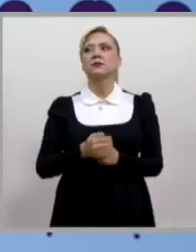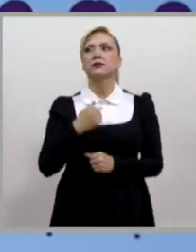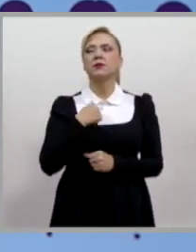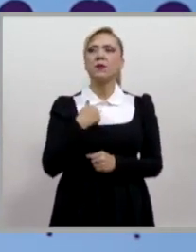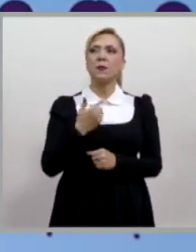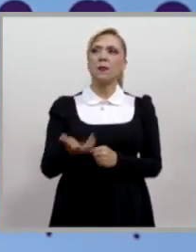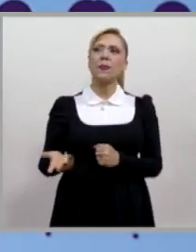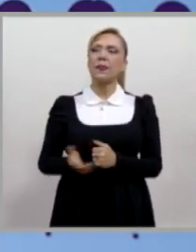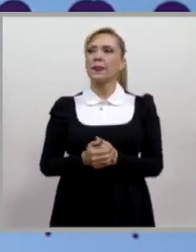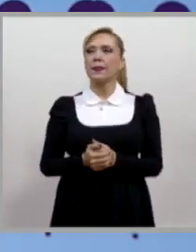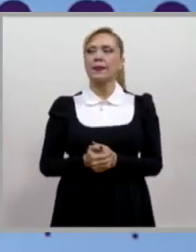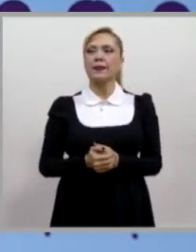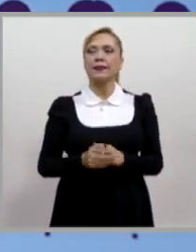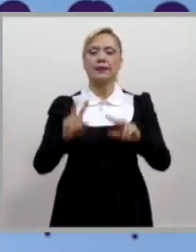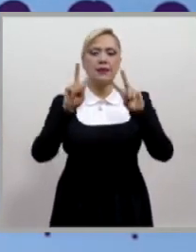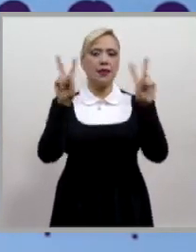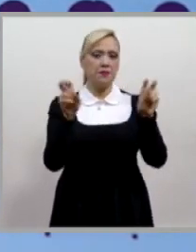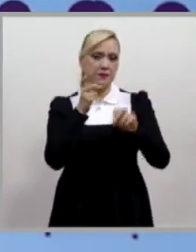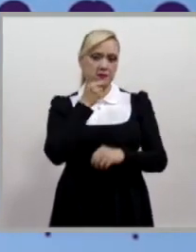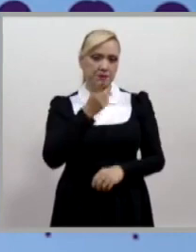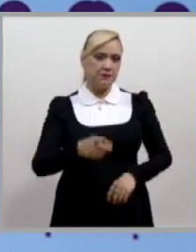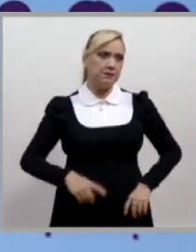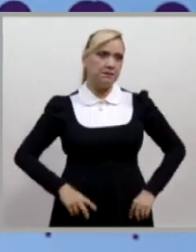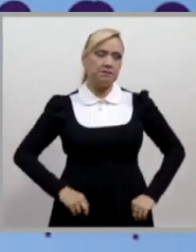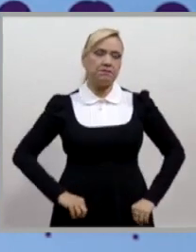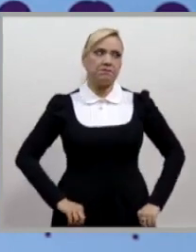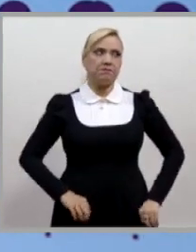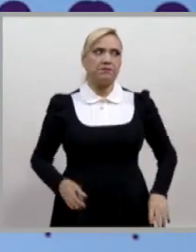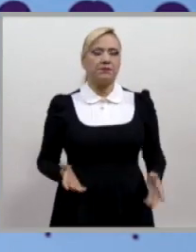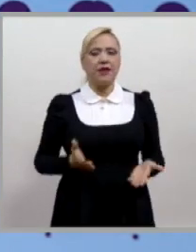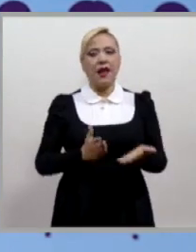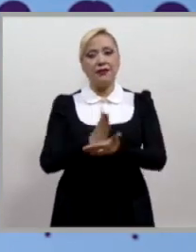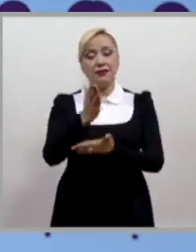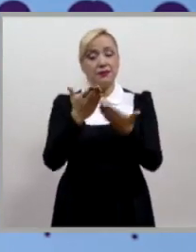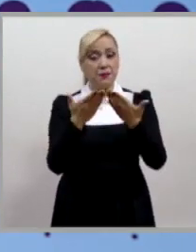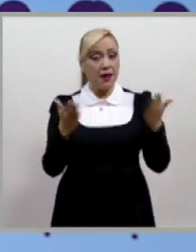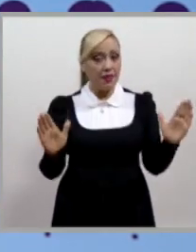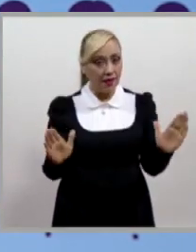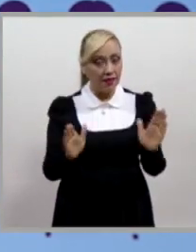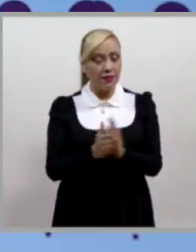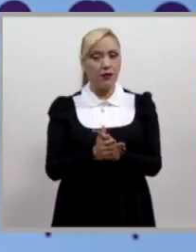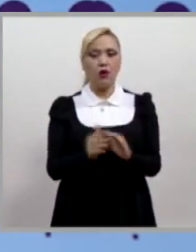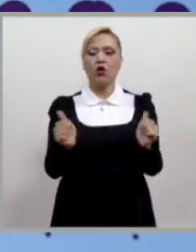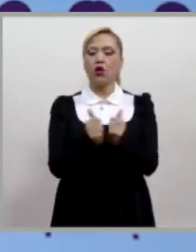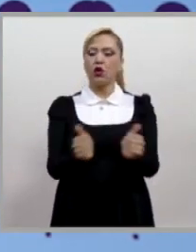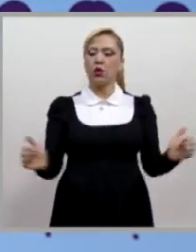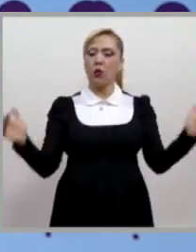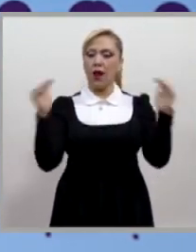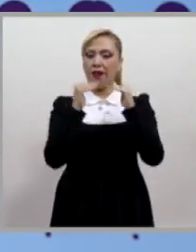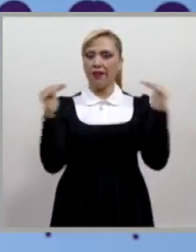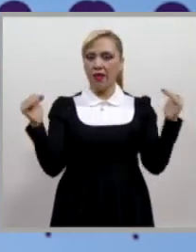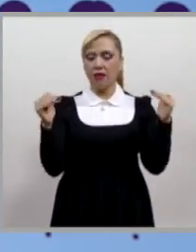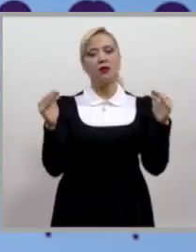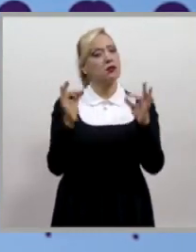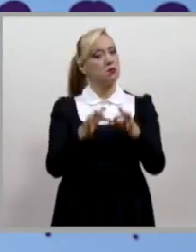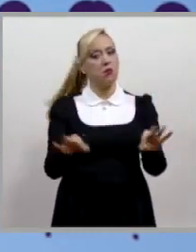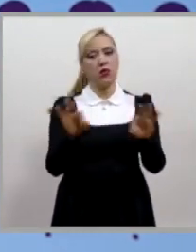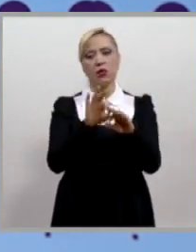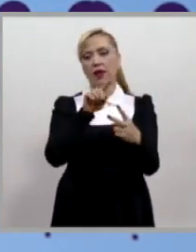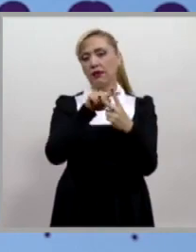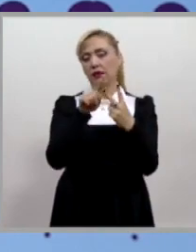que el tema eh, de la accesibilidad a partir de la igualdad sustantiva es